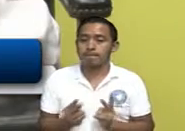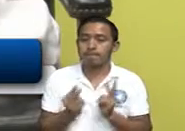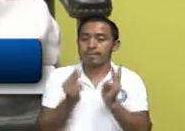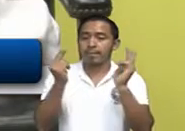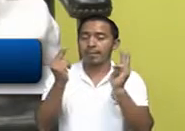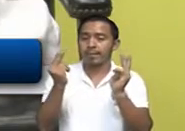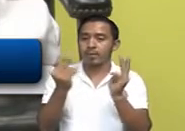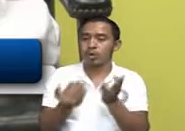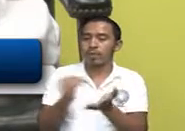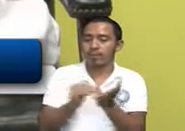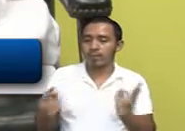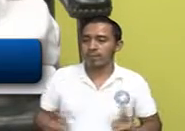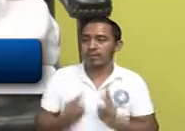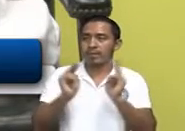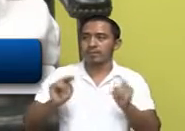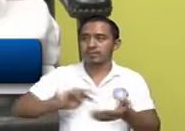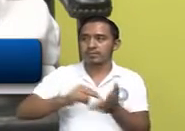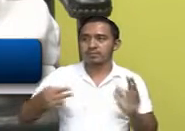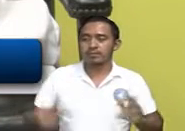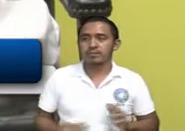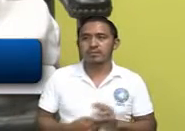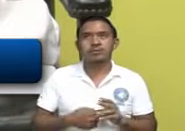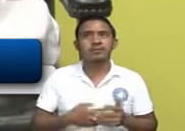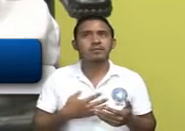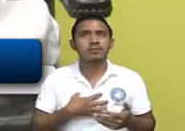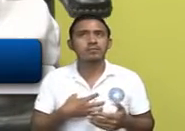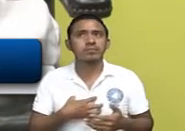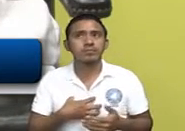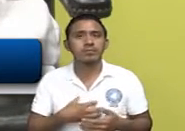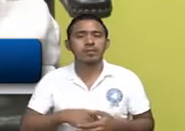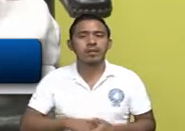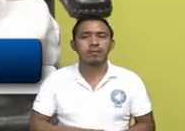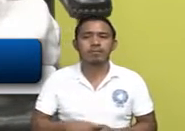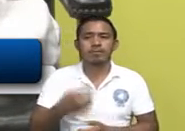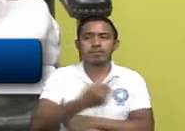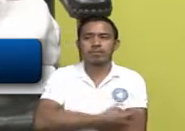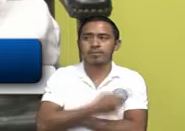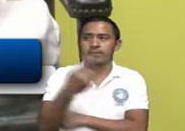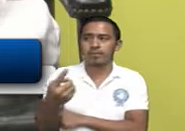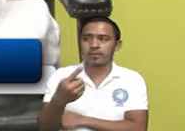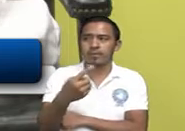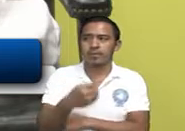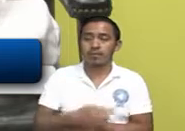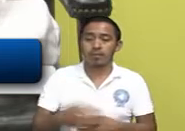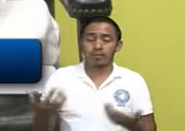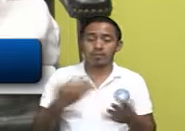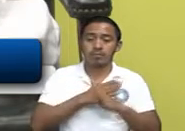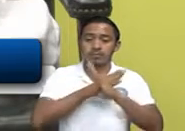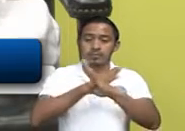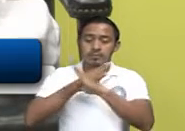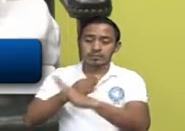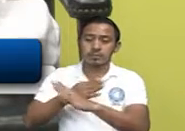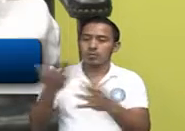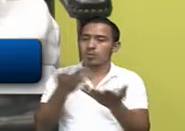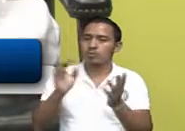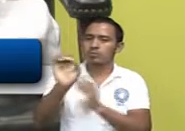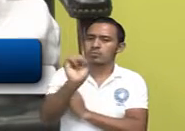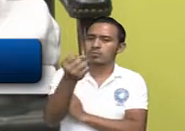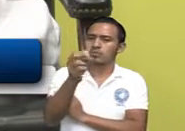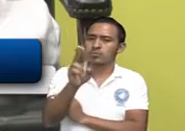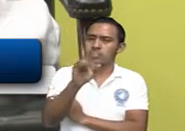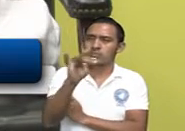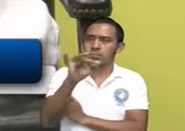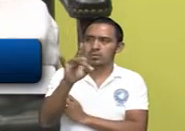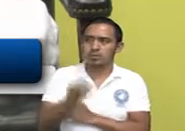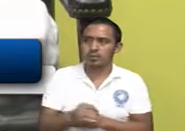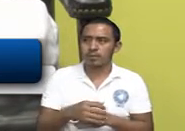renacer. Es el símbolo que se usa el día de la prevención del suicidio, y realmente el símbolo